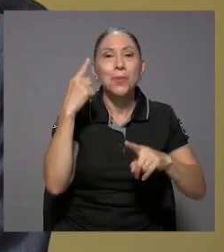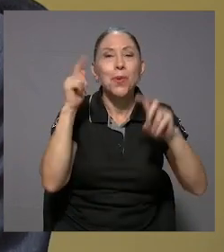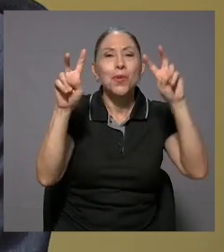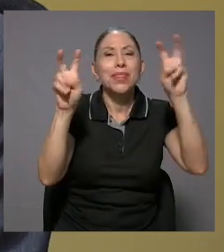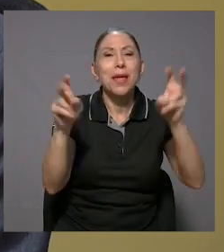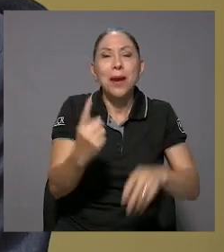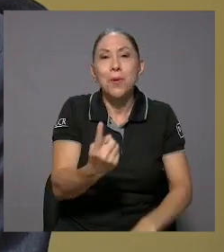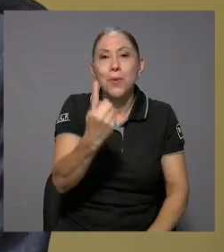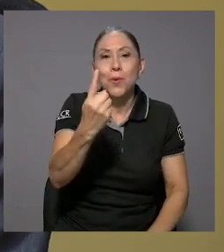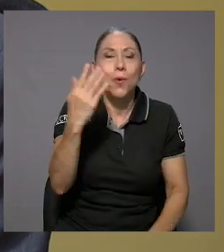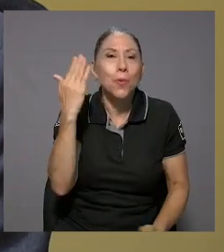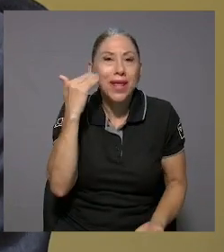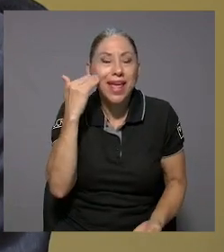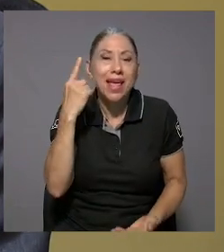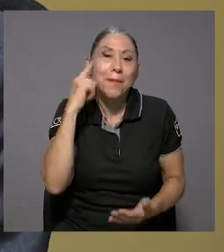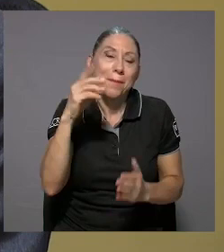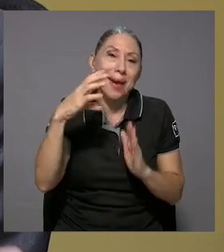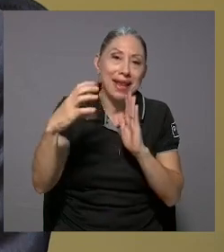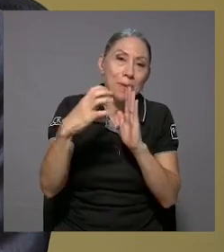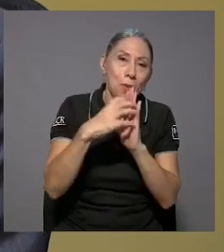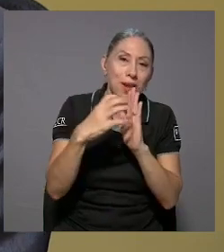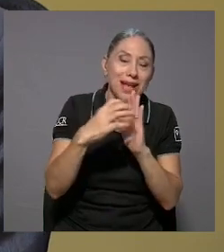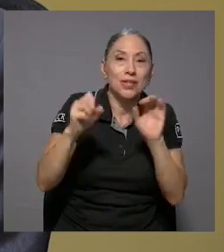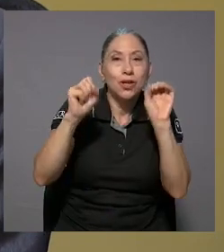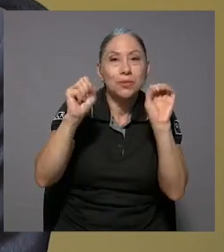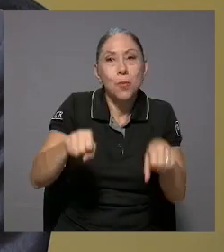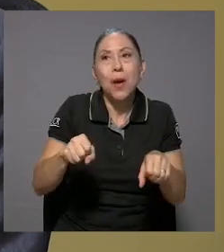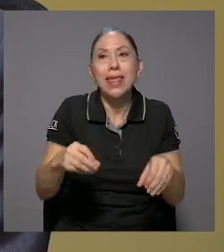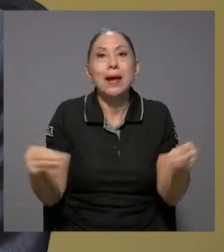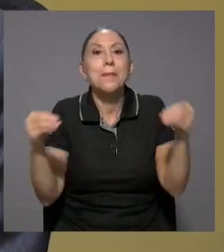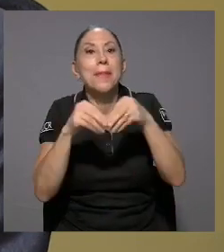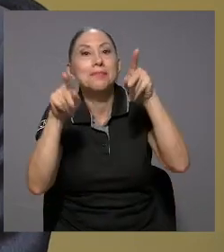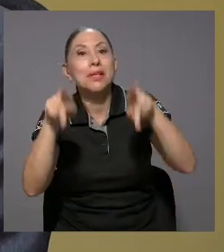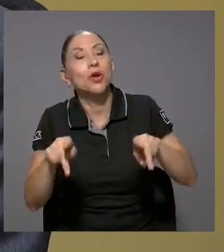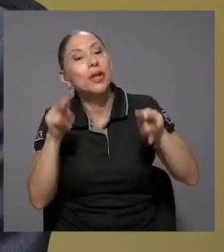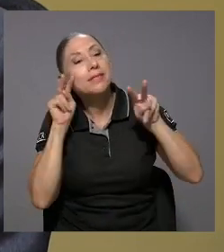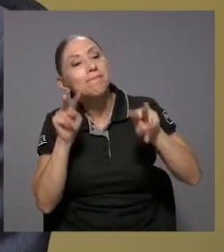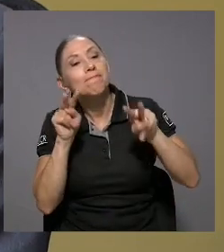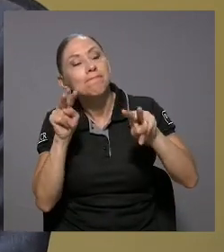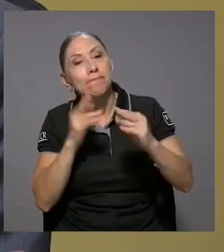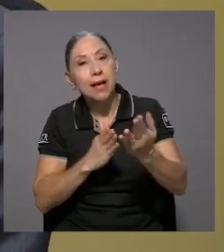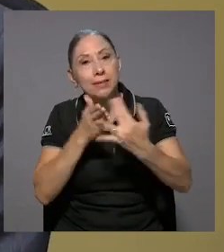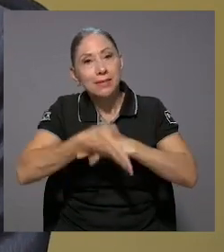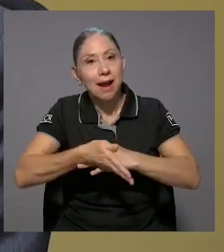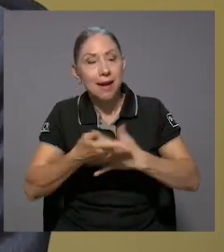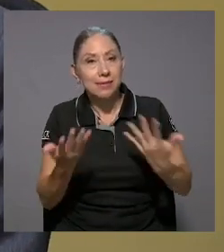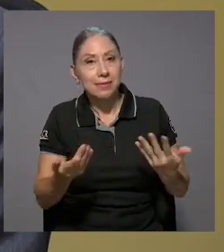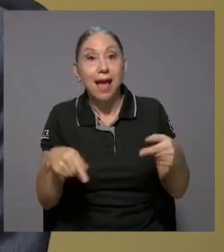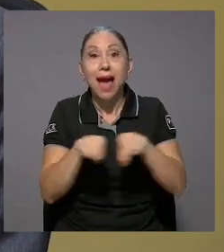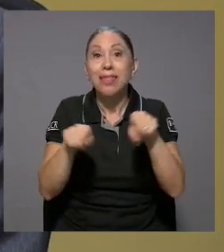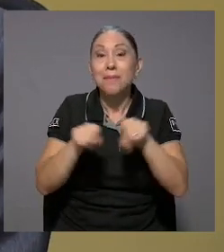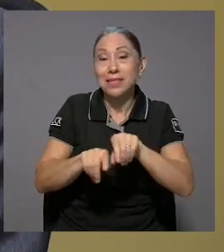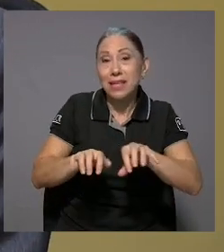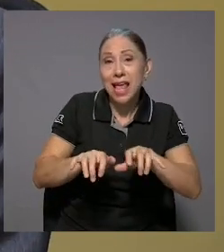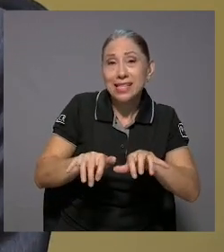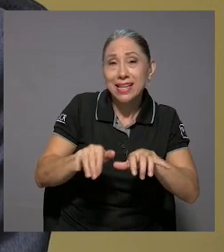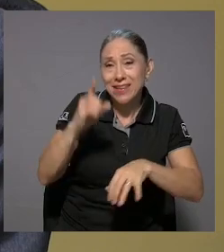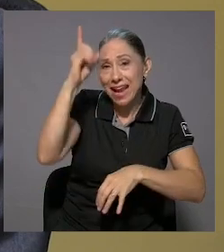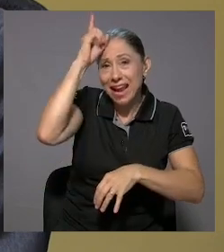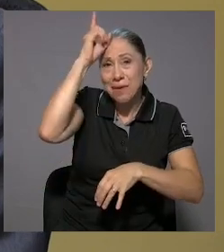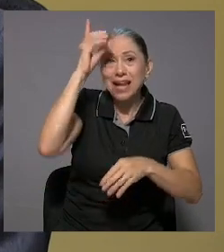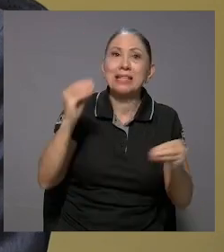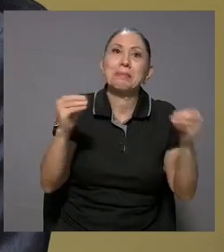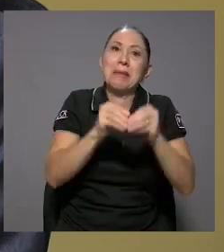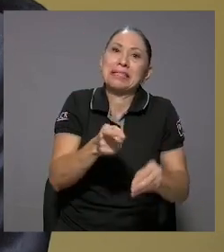de que las publicaciones puedan ser accesadas por la mayor cantidad de gente. Entonces,